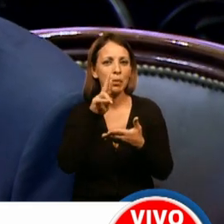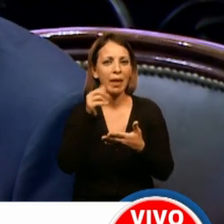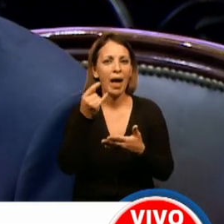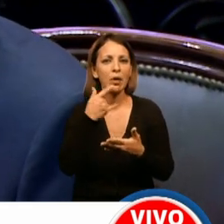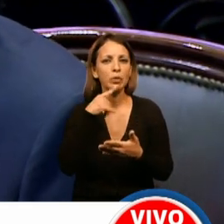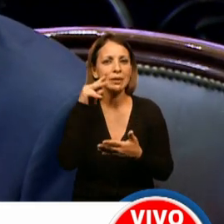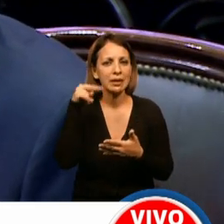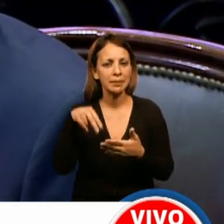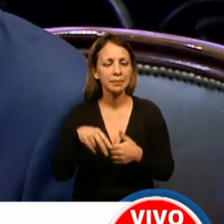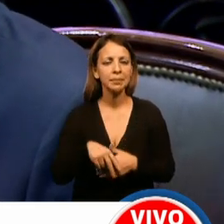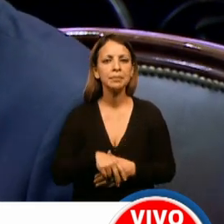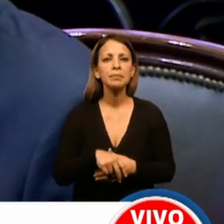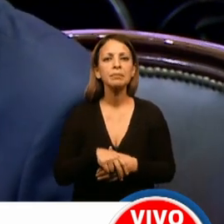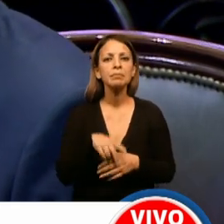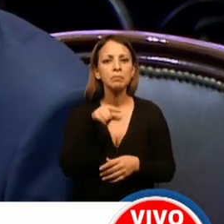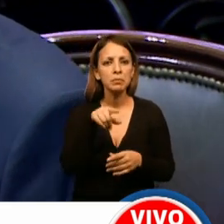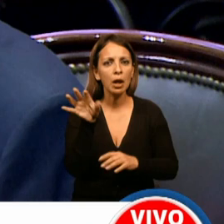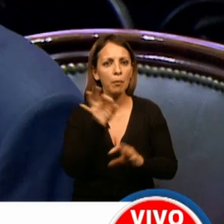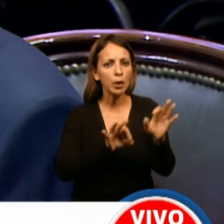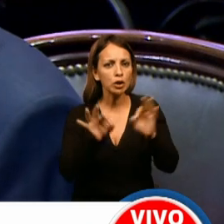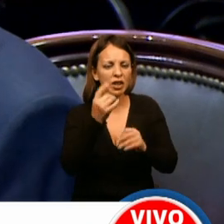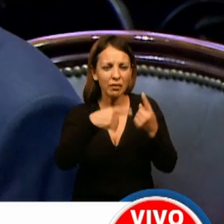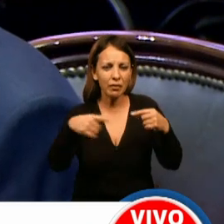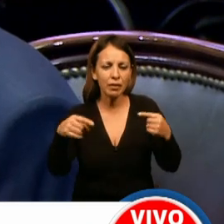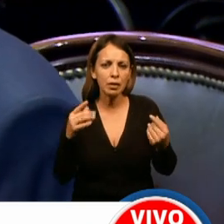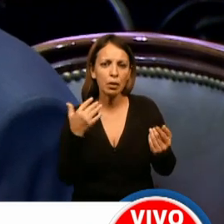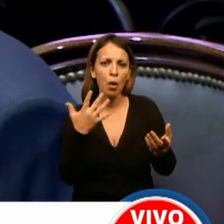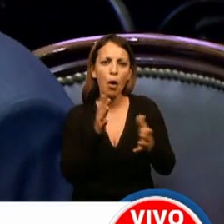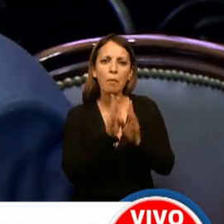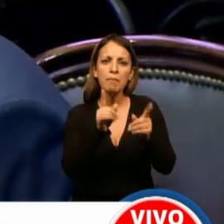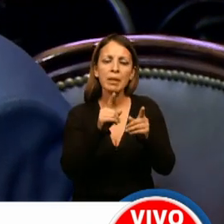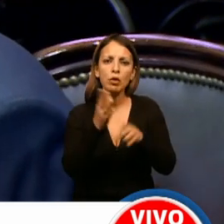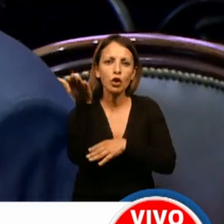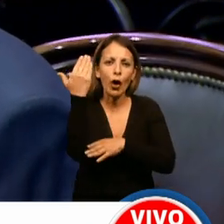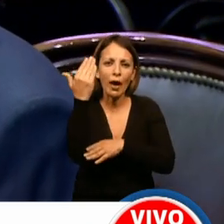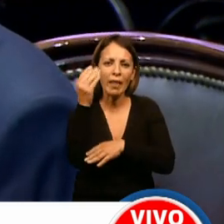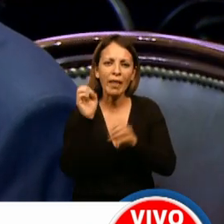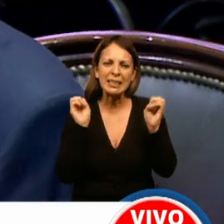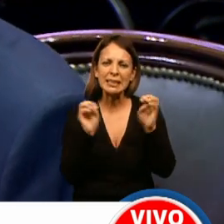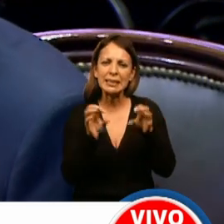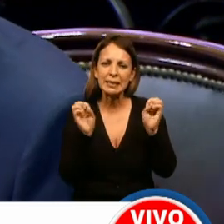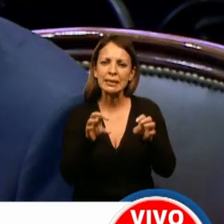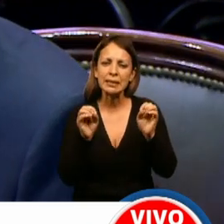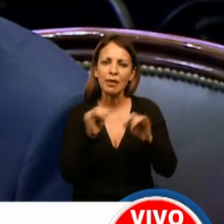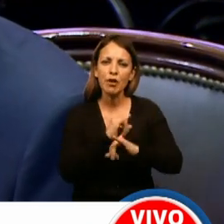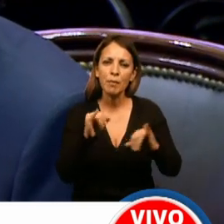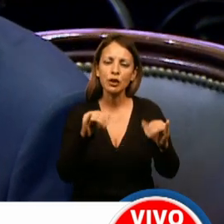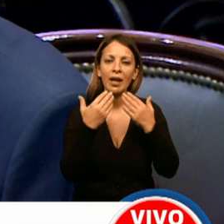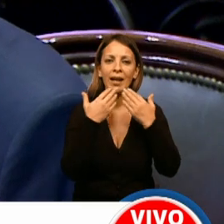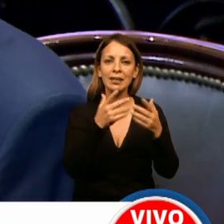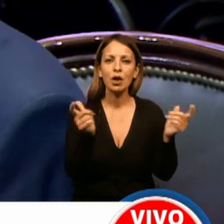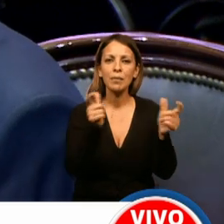uso de la palabra que se rehicieron en esas jornadas informativas que tuvimos de la comisión de mujeres y